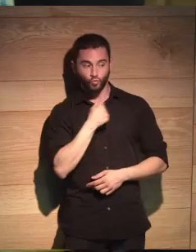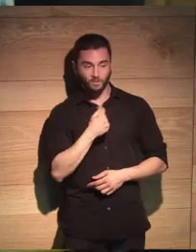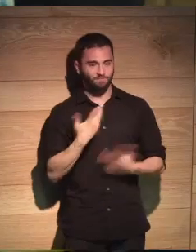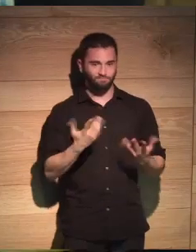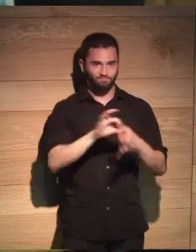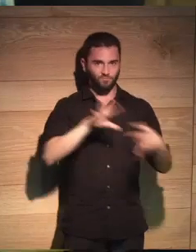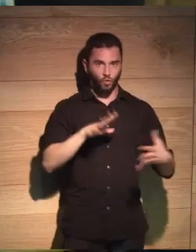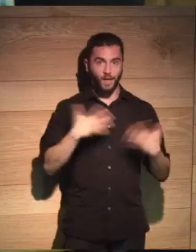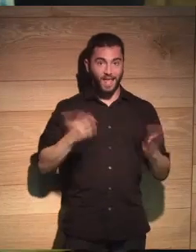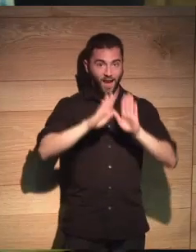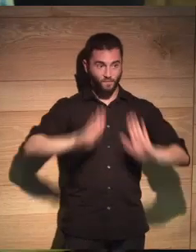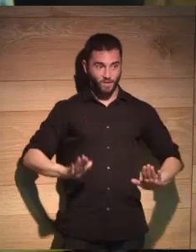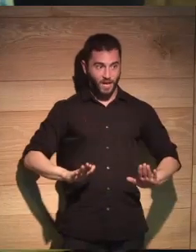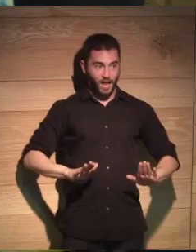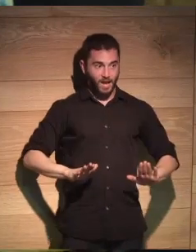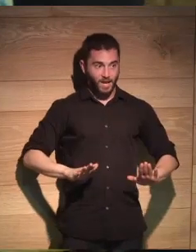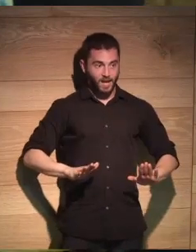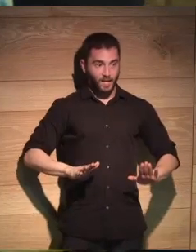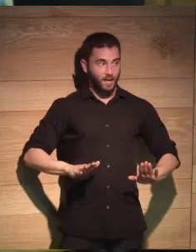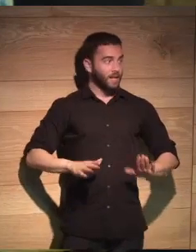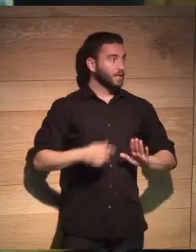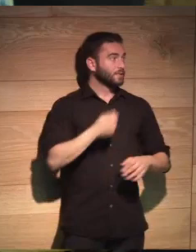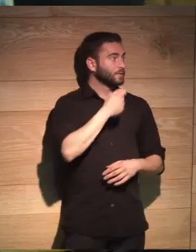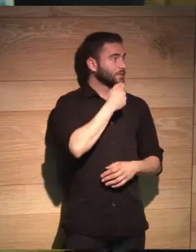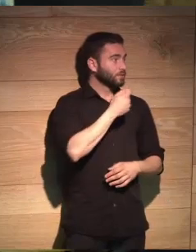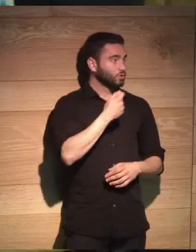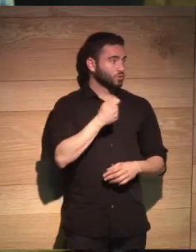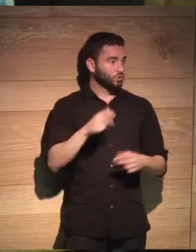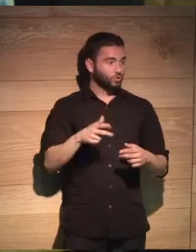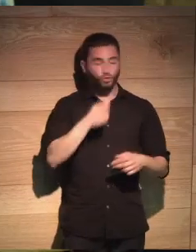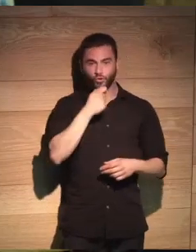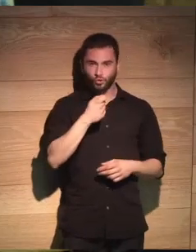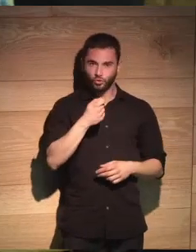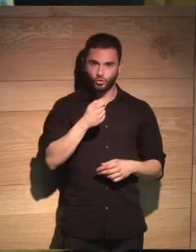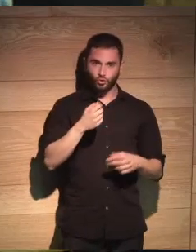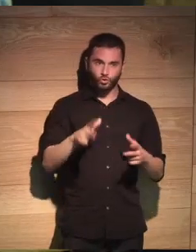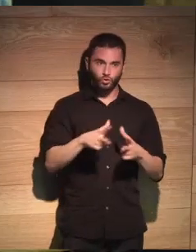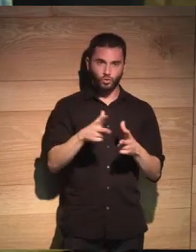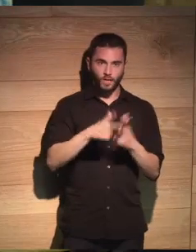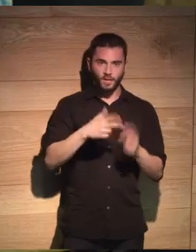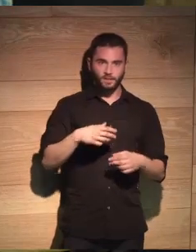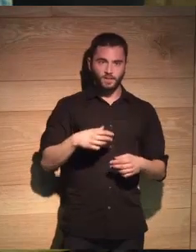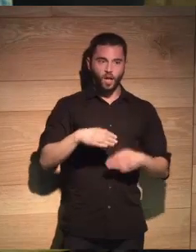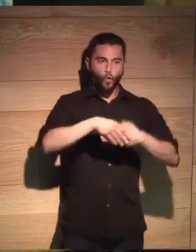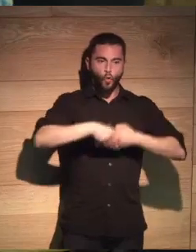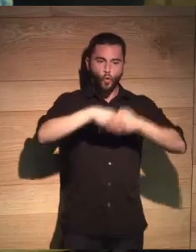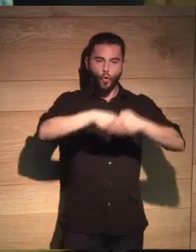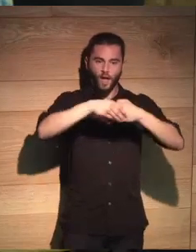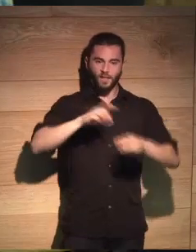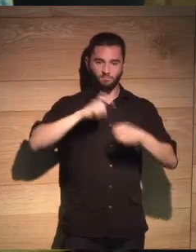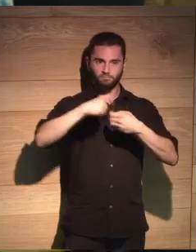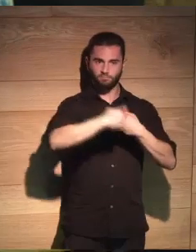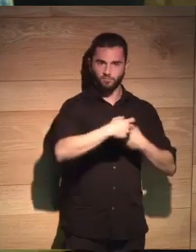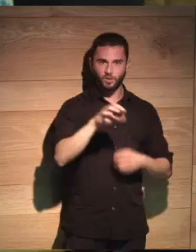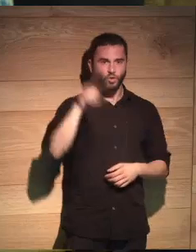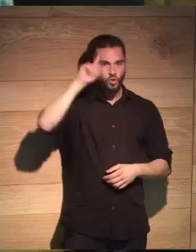parece unirse a la tendencia socialista. Creo que llegó a ser militante de UGT, me parece, afiliado a UGT. No sé si llegó a ser del Partido Socialista,